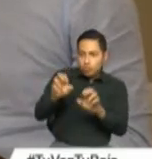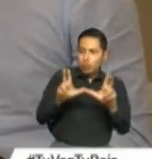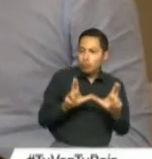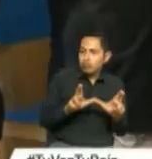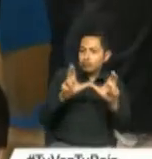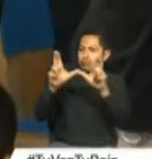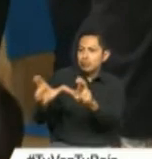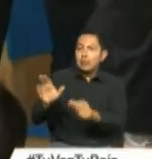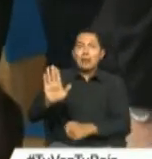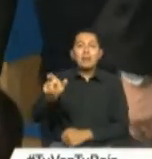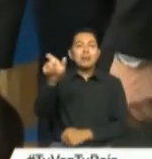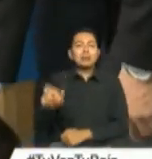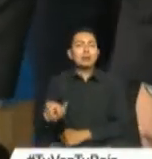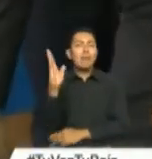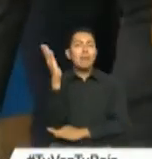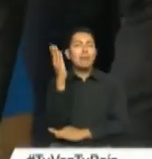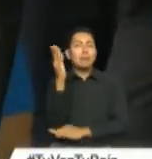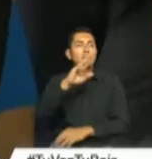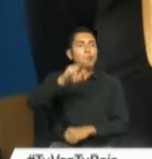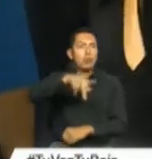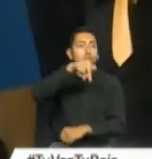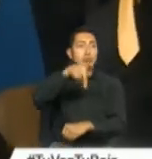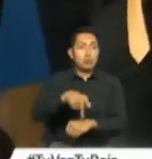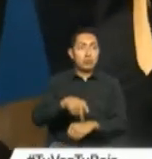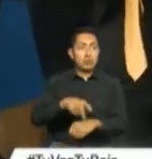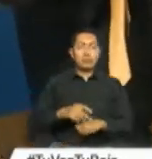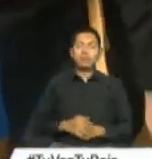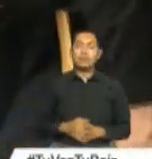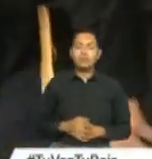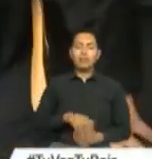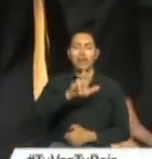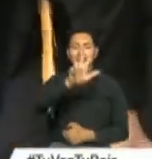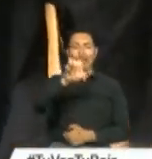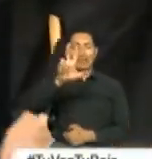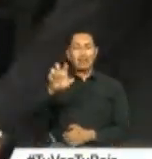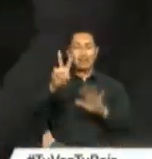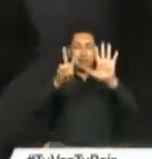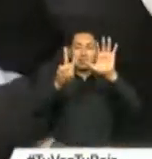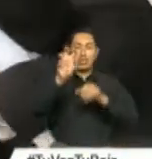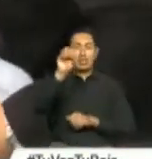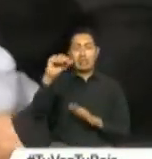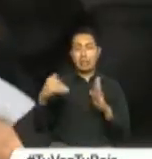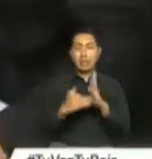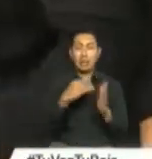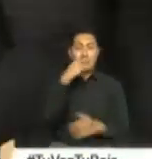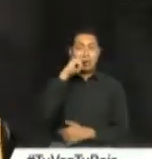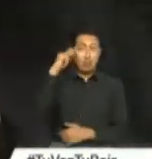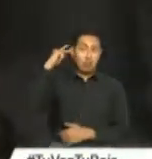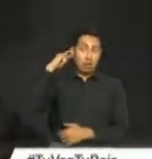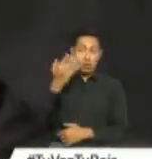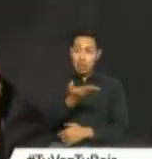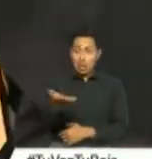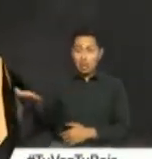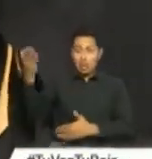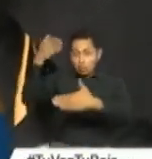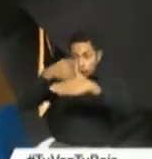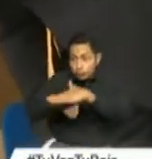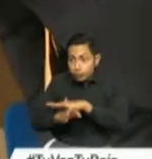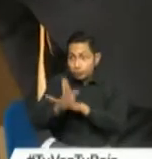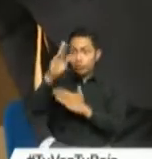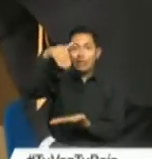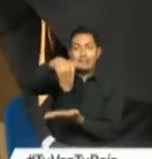capital humano. Según datos oficiales, existe una brecha de más de 370 mil niños que no tienen acceso a los centros de desarrollo